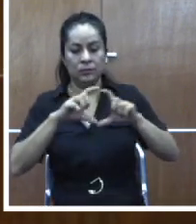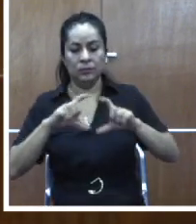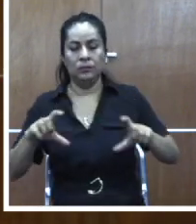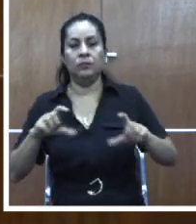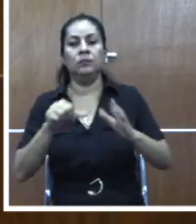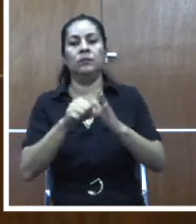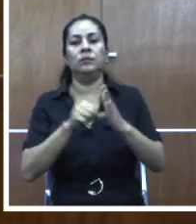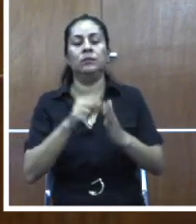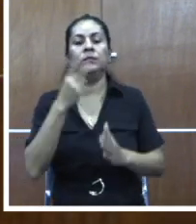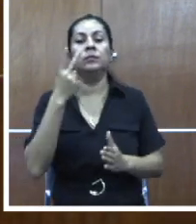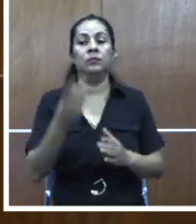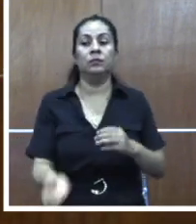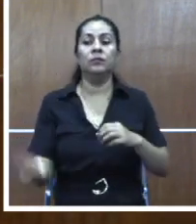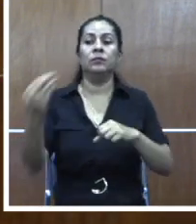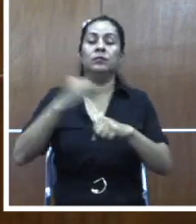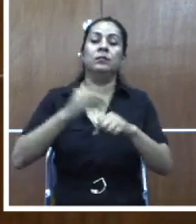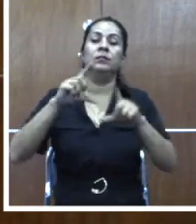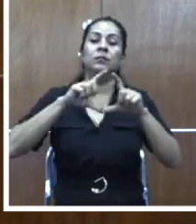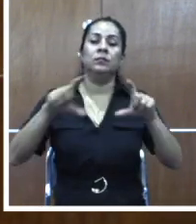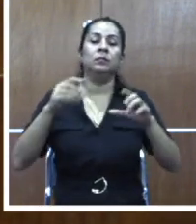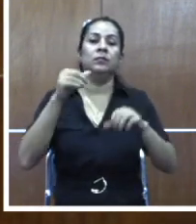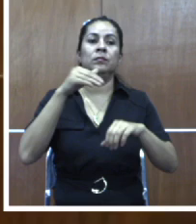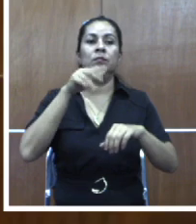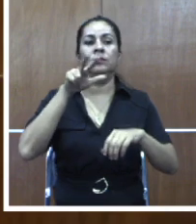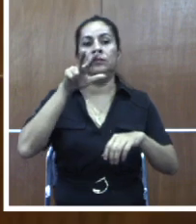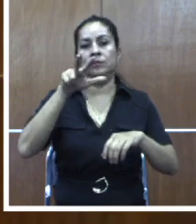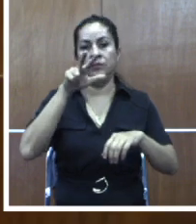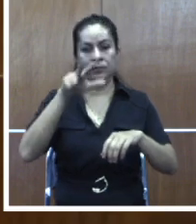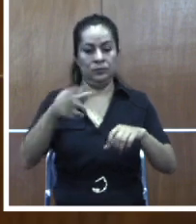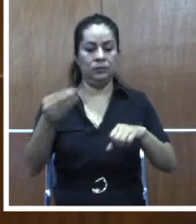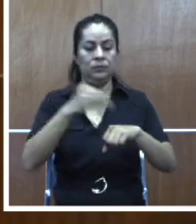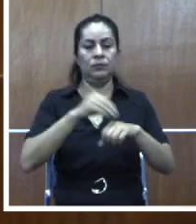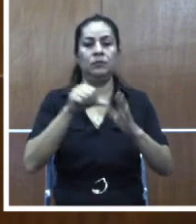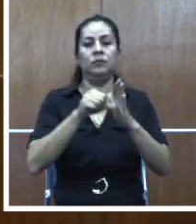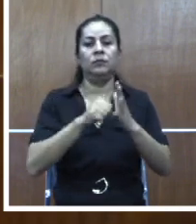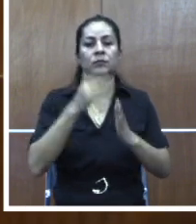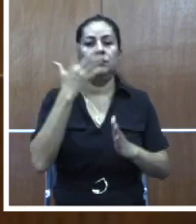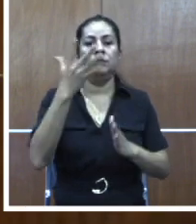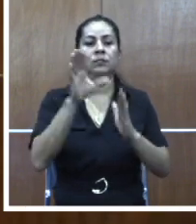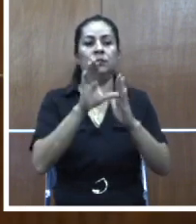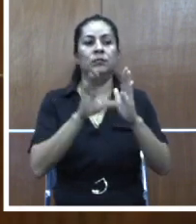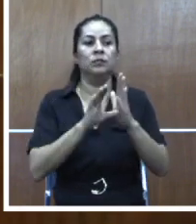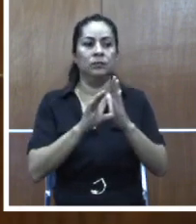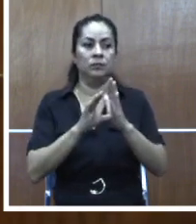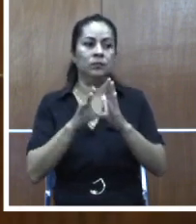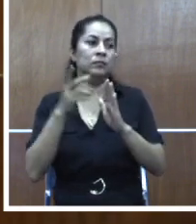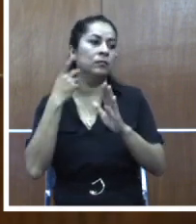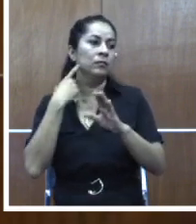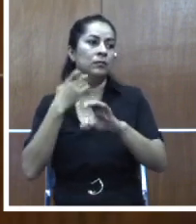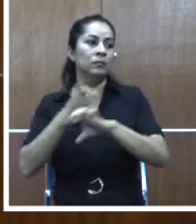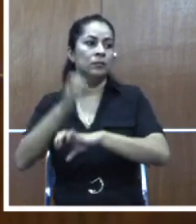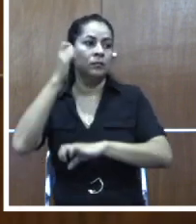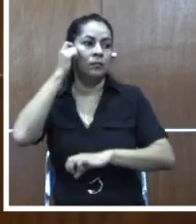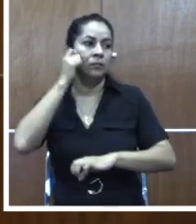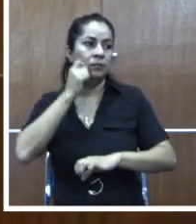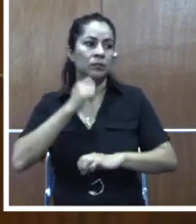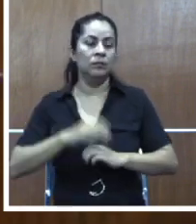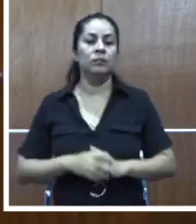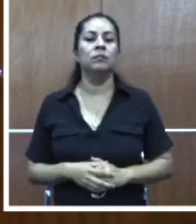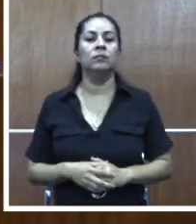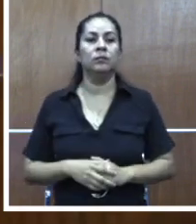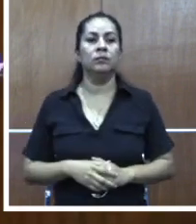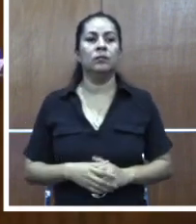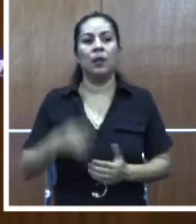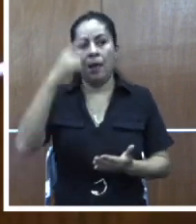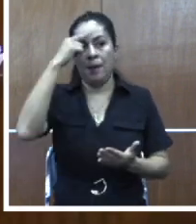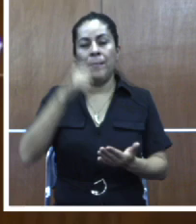Artículo segundo, se adiciona la fracción 18ª al artículo 5 de la Constitución Política del Estado Libre y Soberano de Guerrero